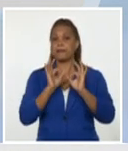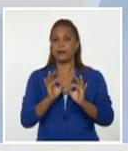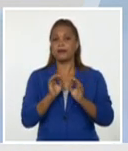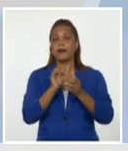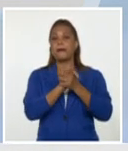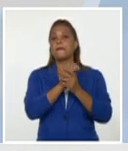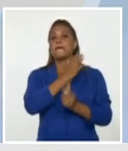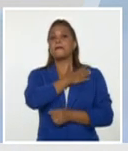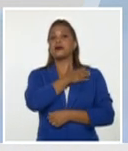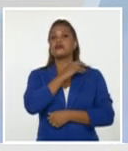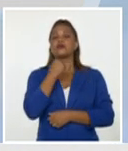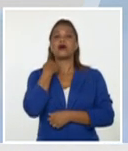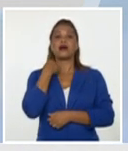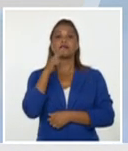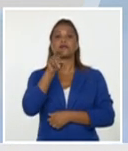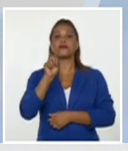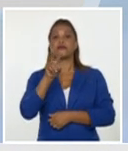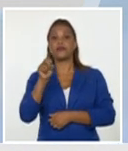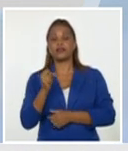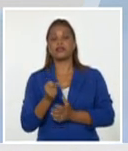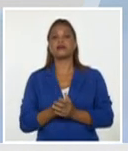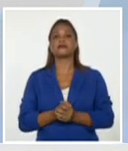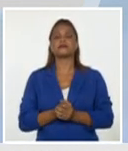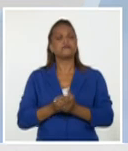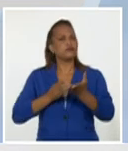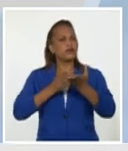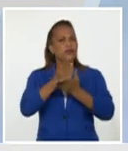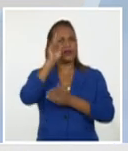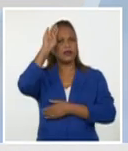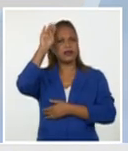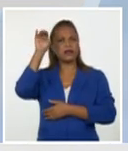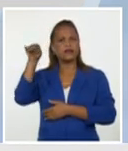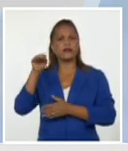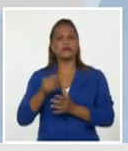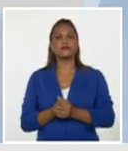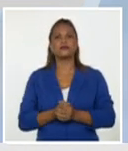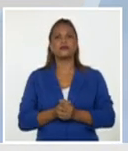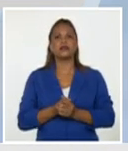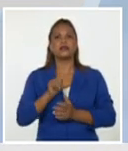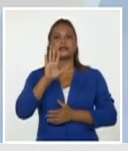año 2020, pues mantiene ingresados